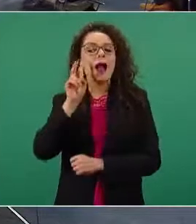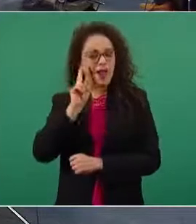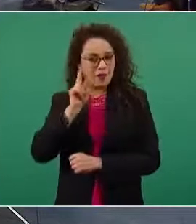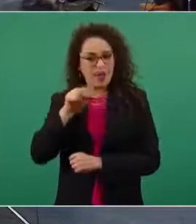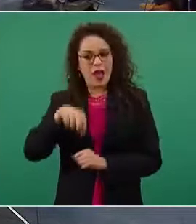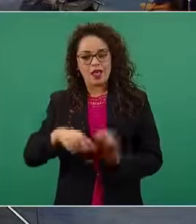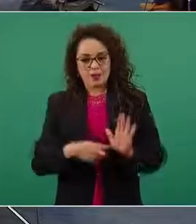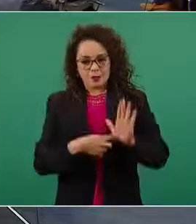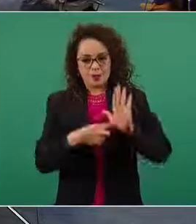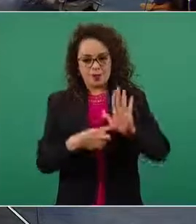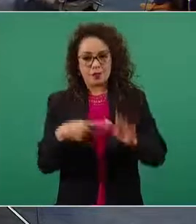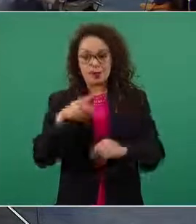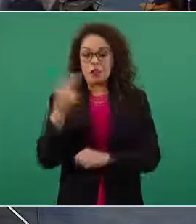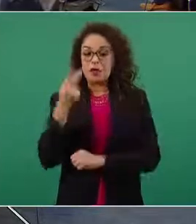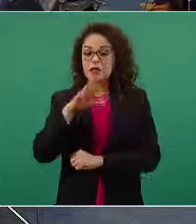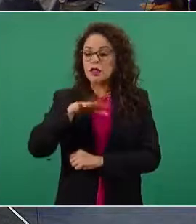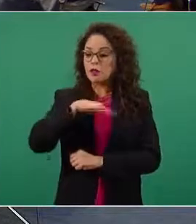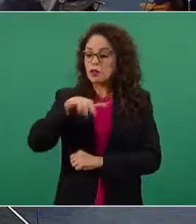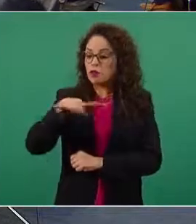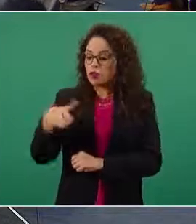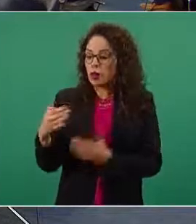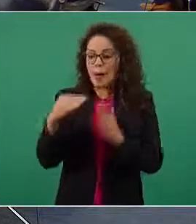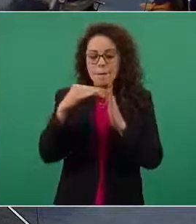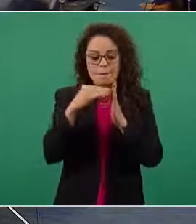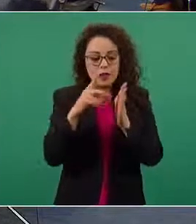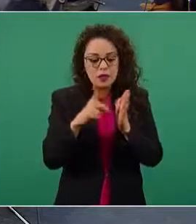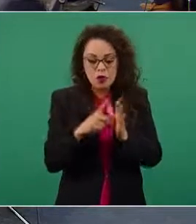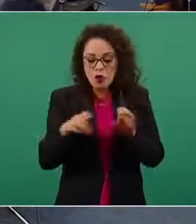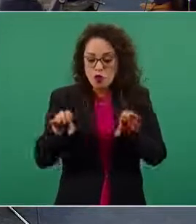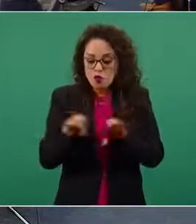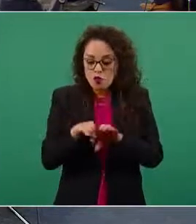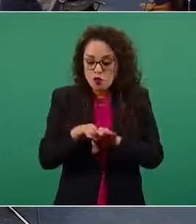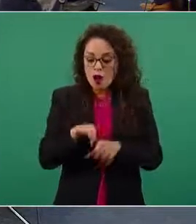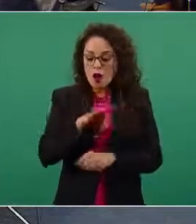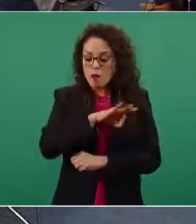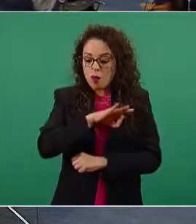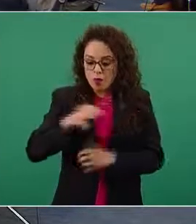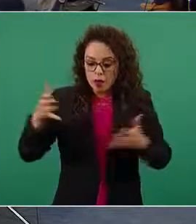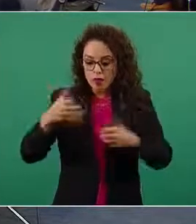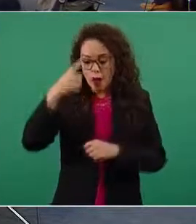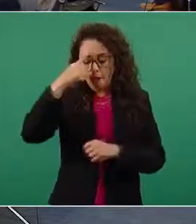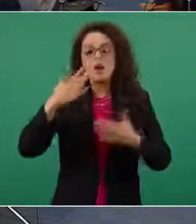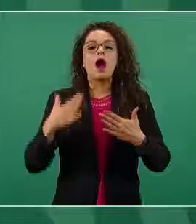mecanismo en donde podamos confiar.